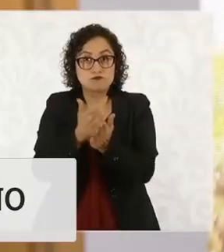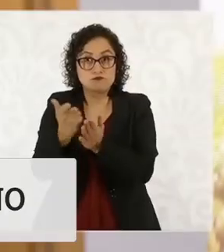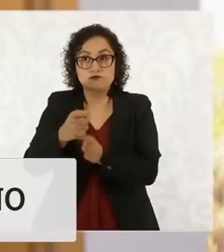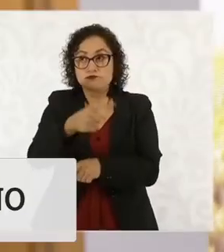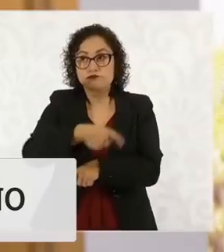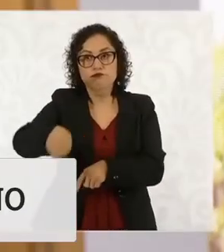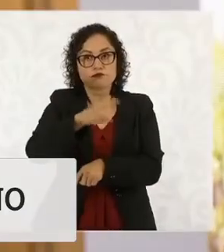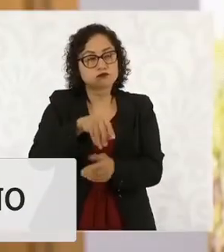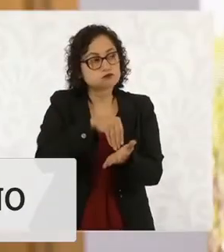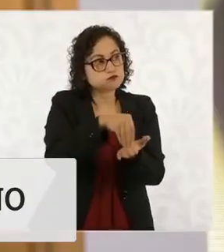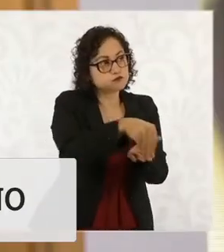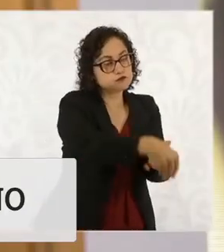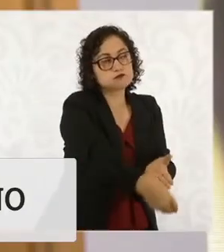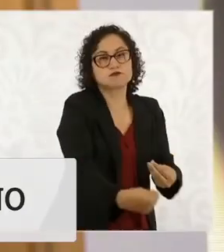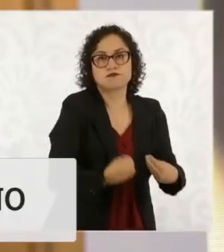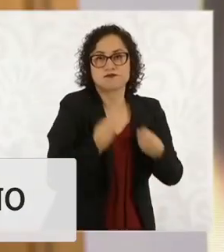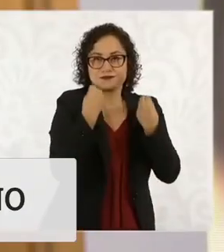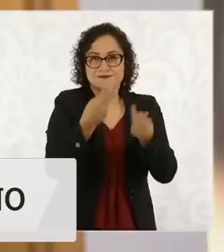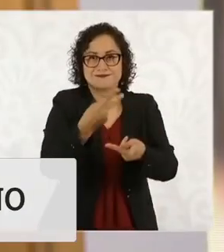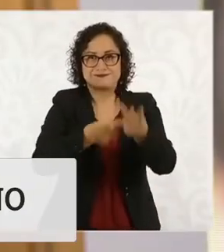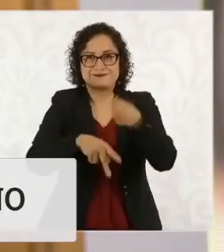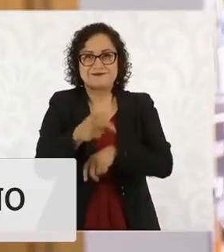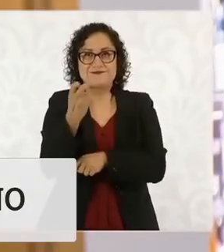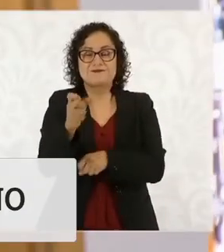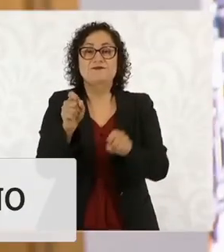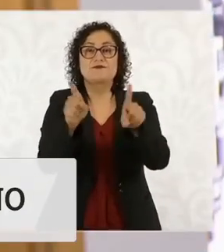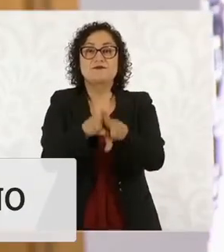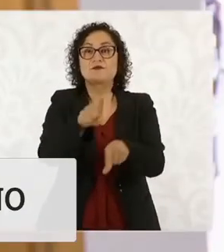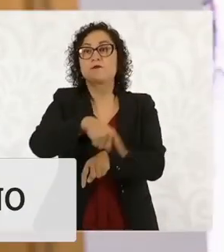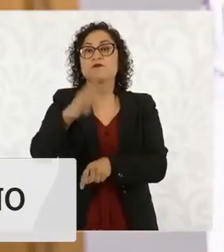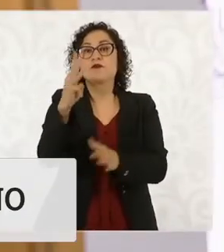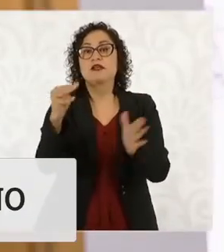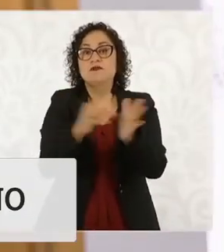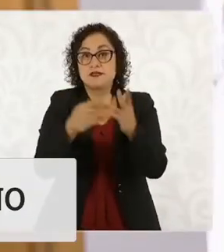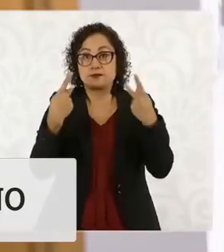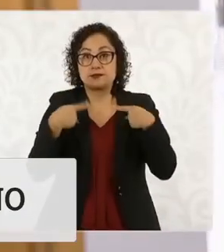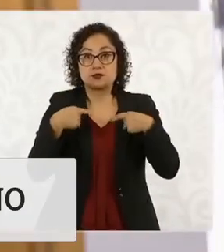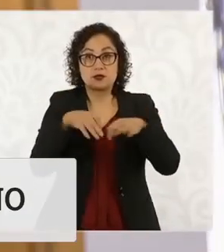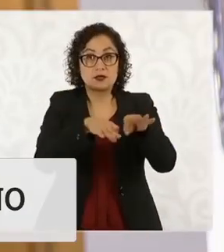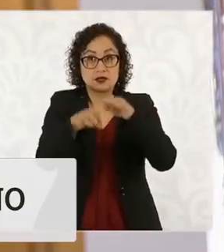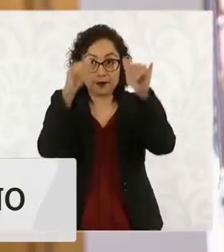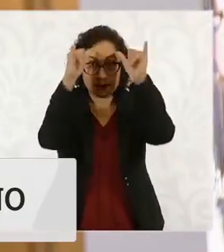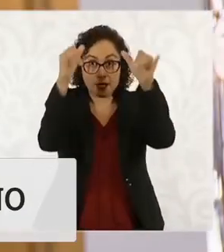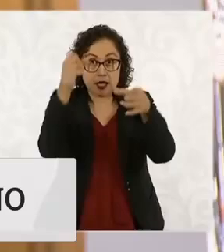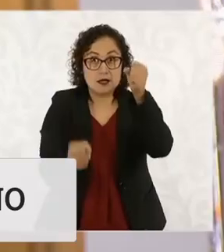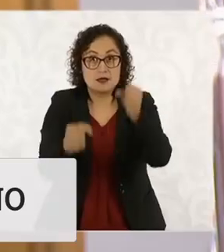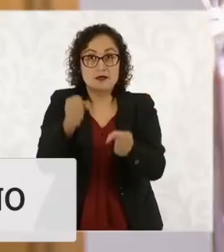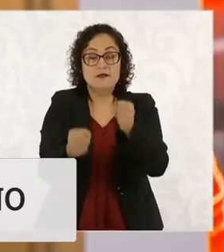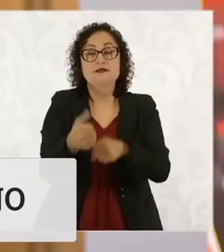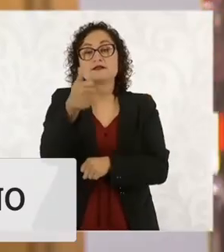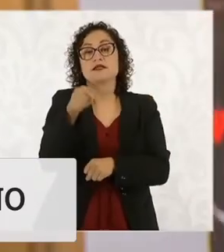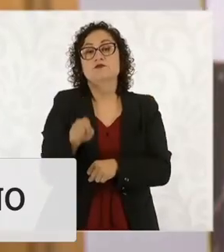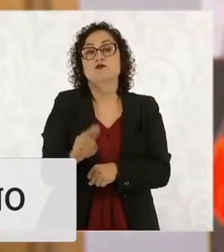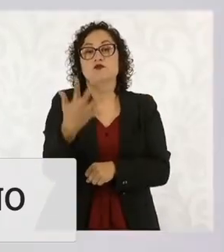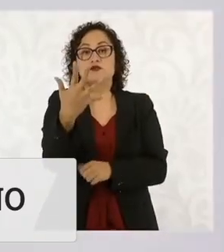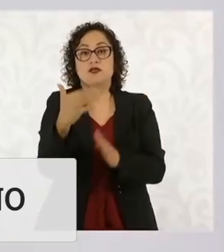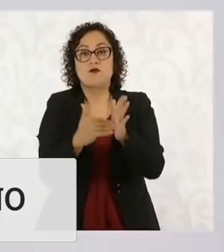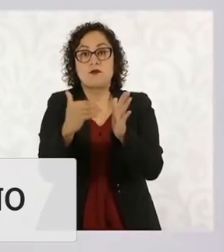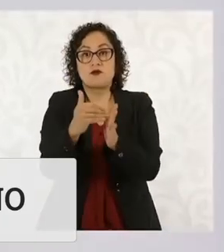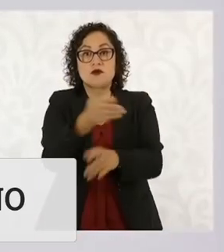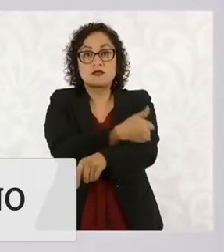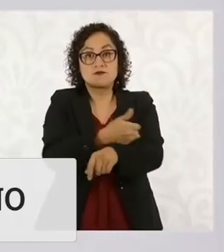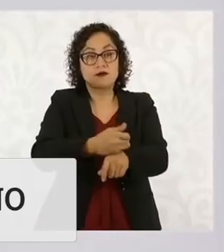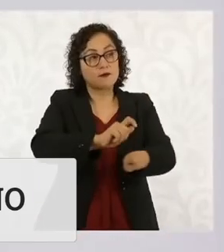realidad Sembrando Vida. 3,000 productores de leche abastecen 6.5 millones de